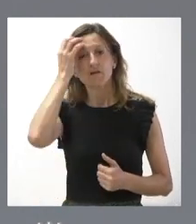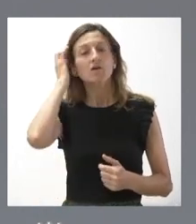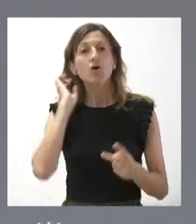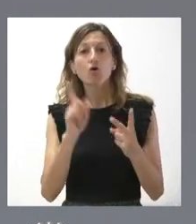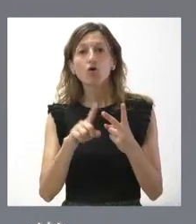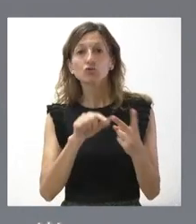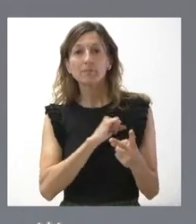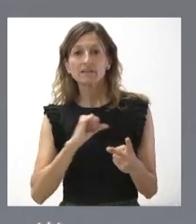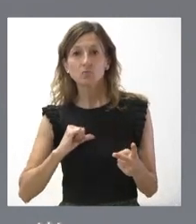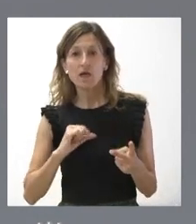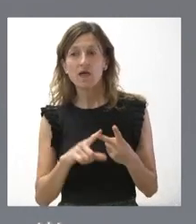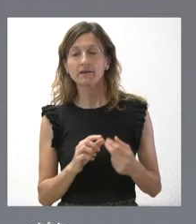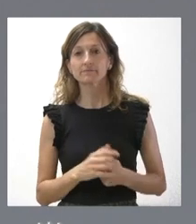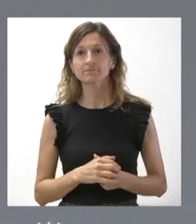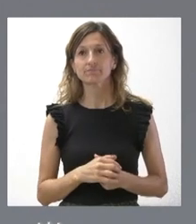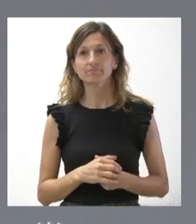particular,